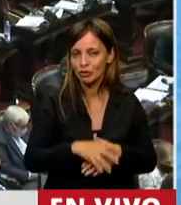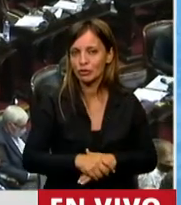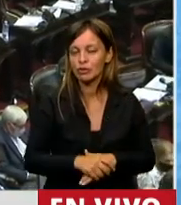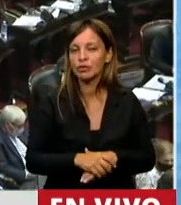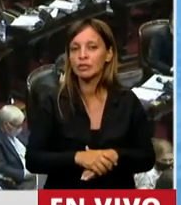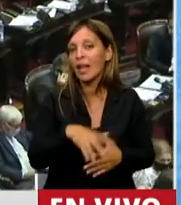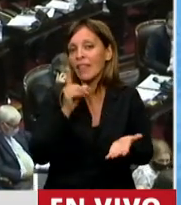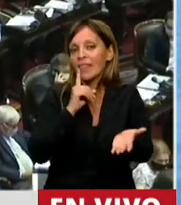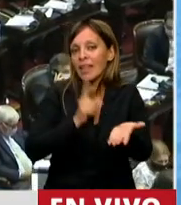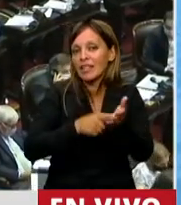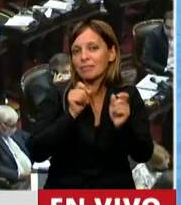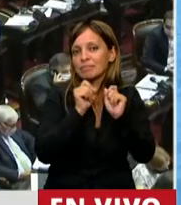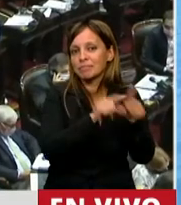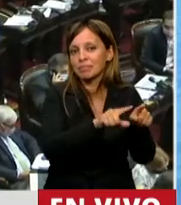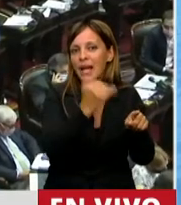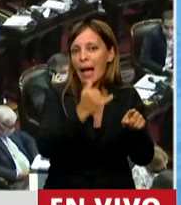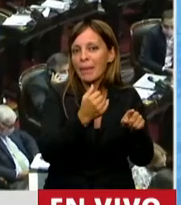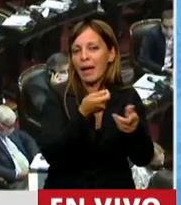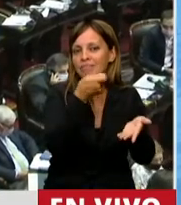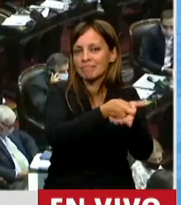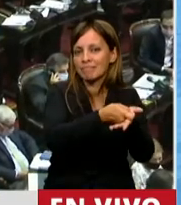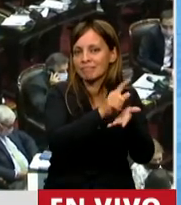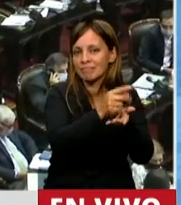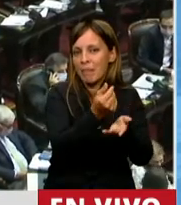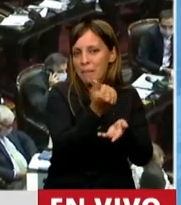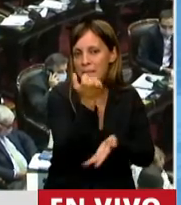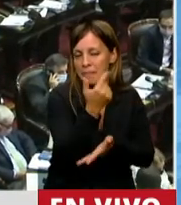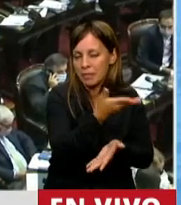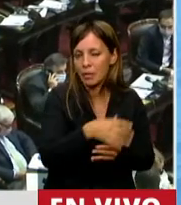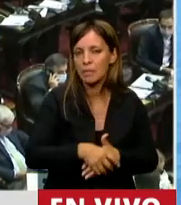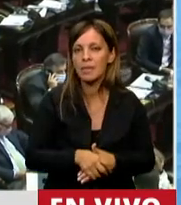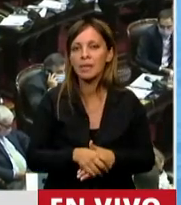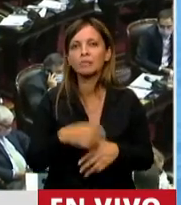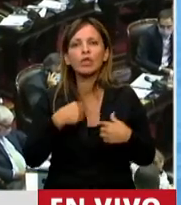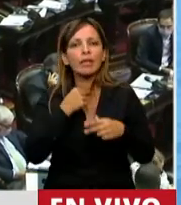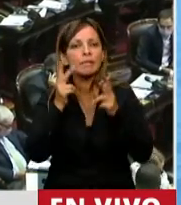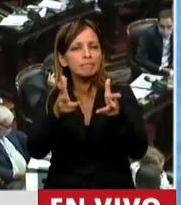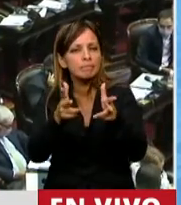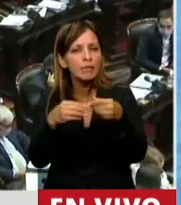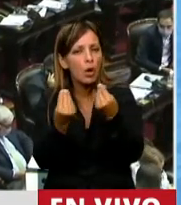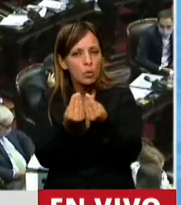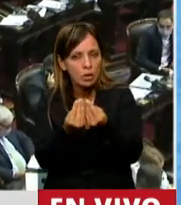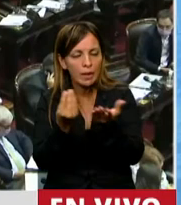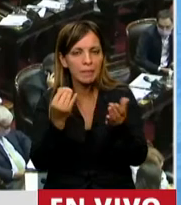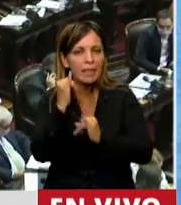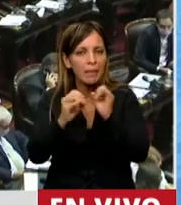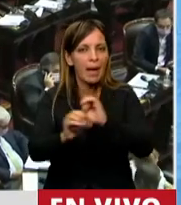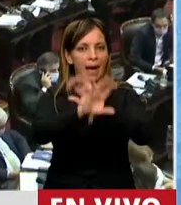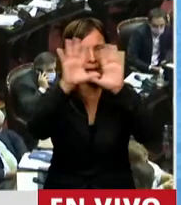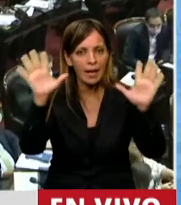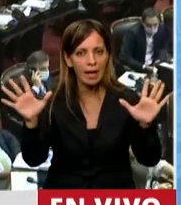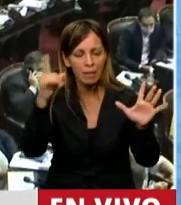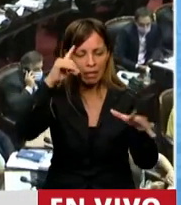por decretos específicos que tenían compensación económica. ¿Qué quiero decir, presidente? Hay que dejar claro esto, para que no